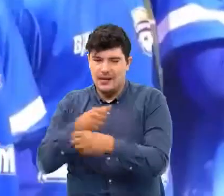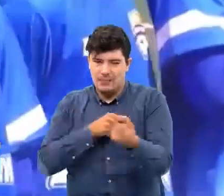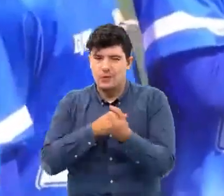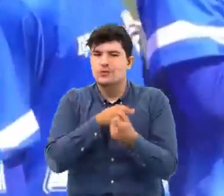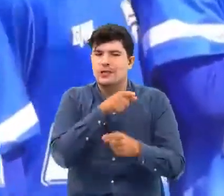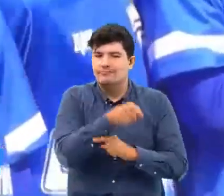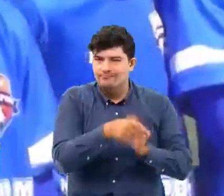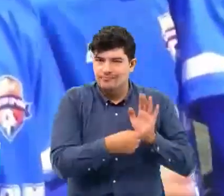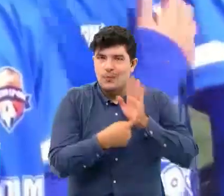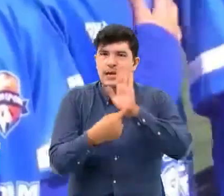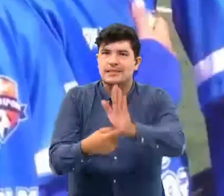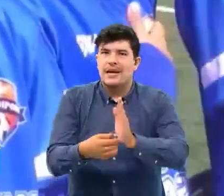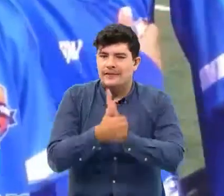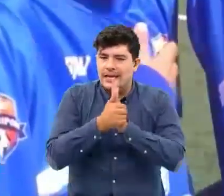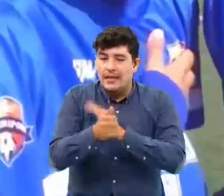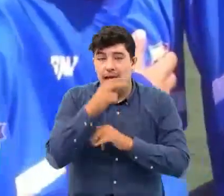el talento y la alegría de los niños